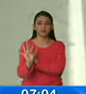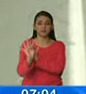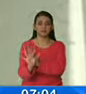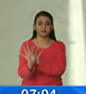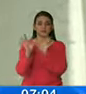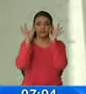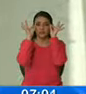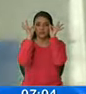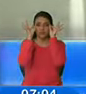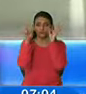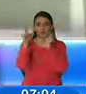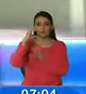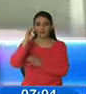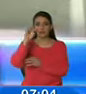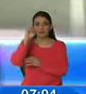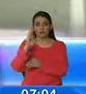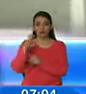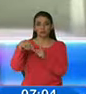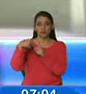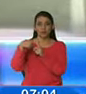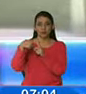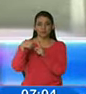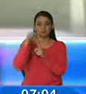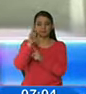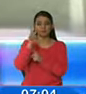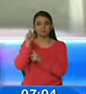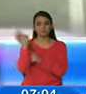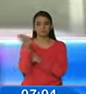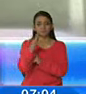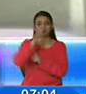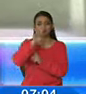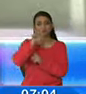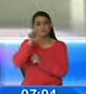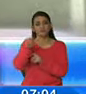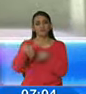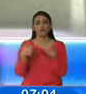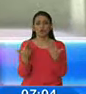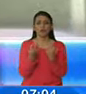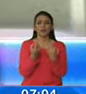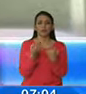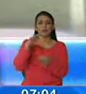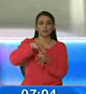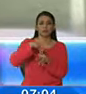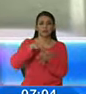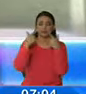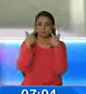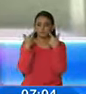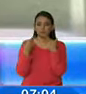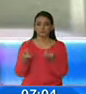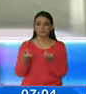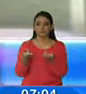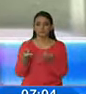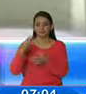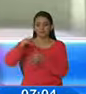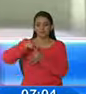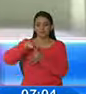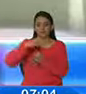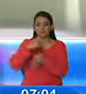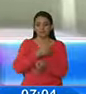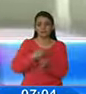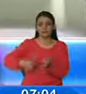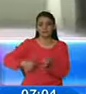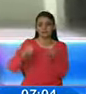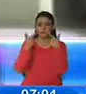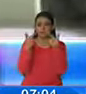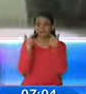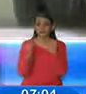Creo Suma, quienes dijeron van a estar permanentes de cómo se desarrolla el conteo de los votos, específicamente de los votos presidenciales. Como ustedes